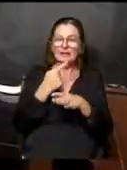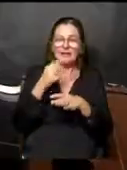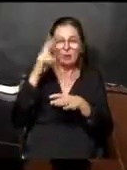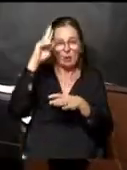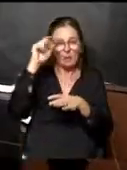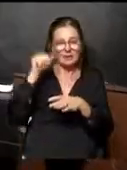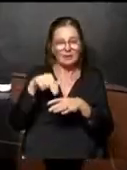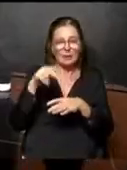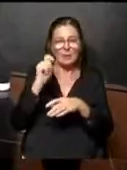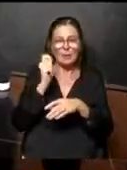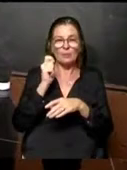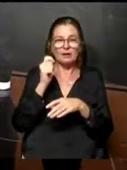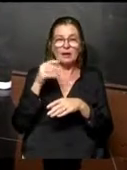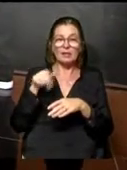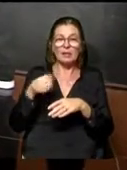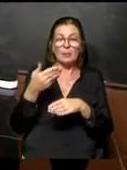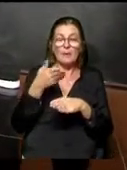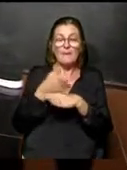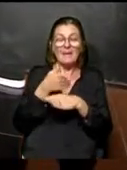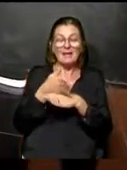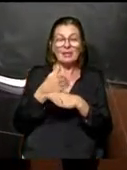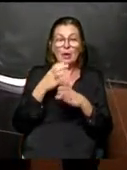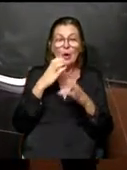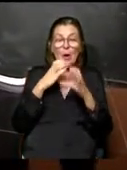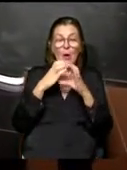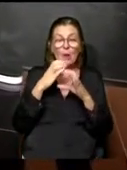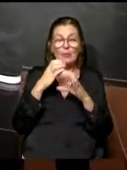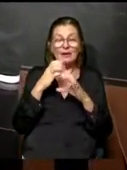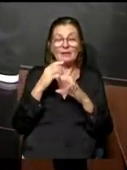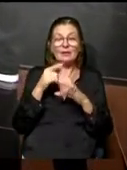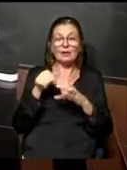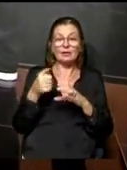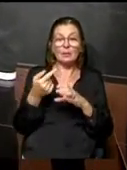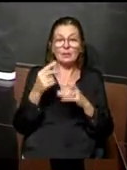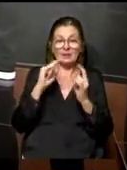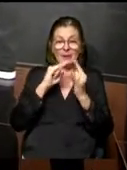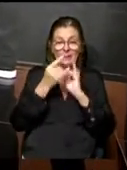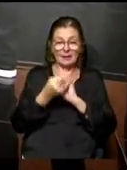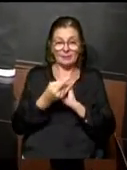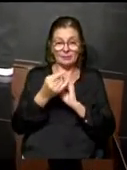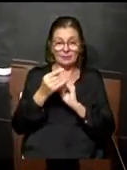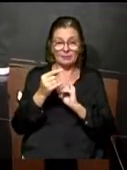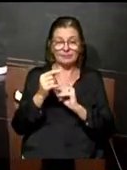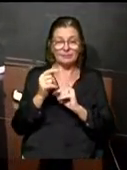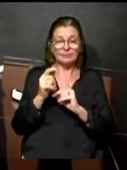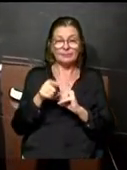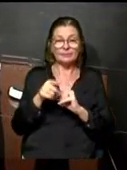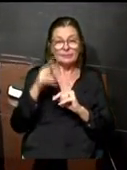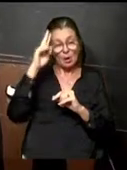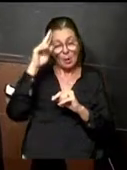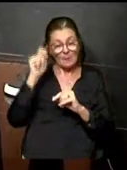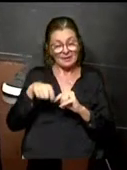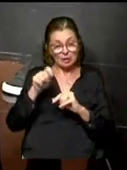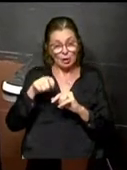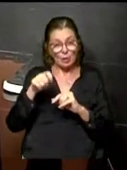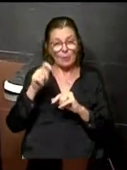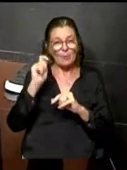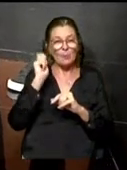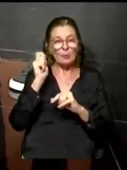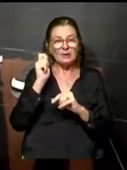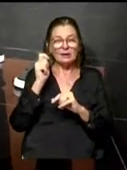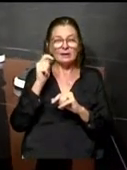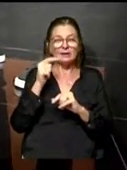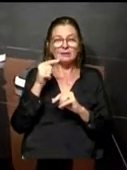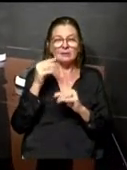después vamos a ir a medios de prensa digital y luego el Parlamento. Bien, opinión pública entonces. Ahí está. Si nos centramos en la